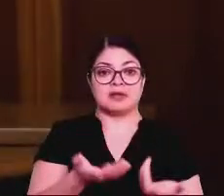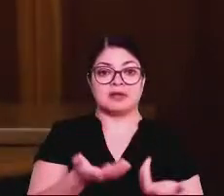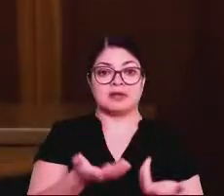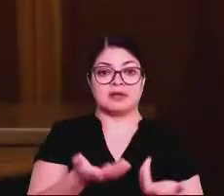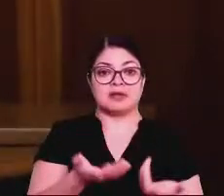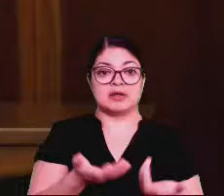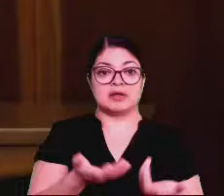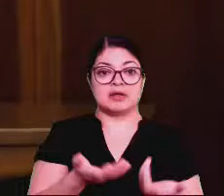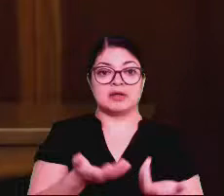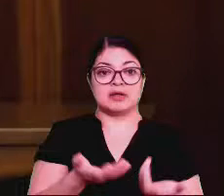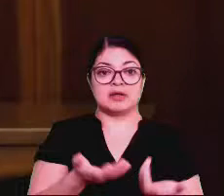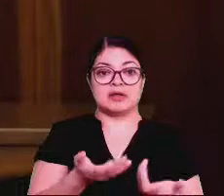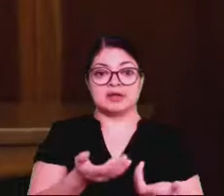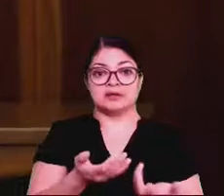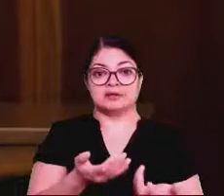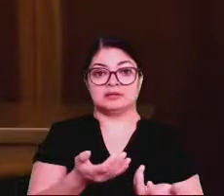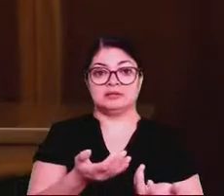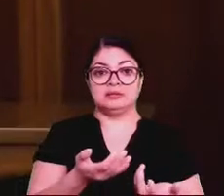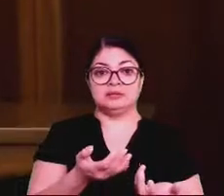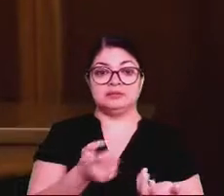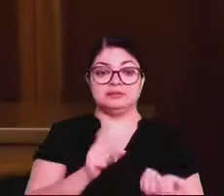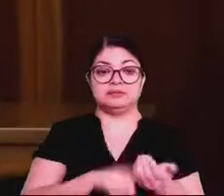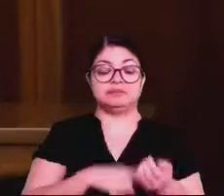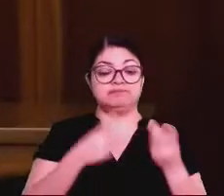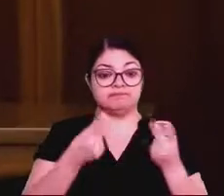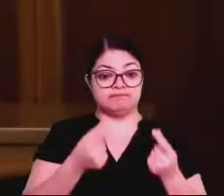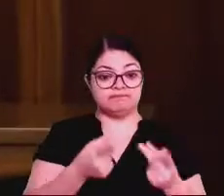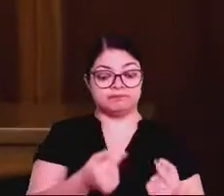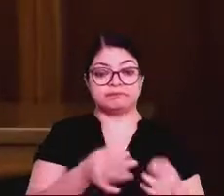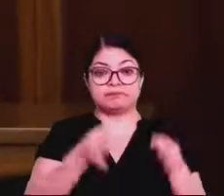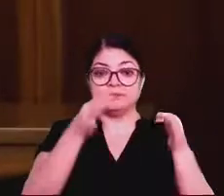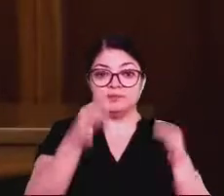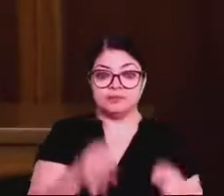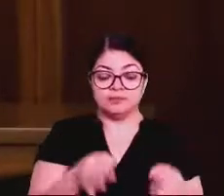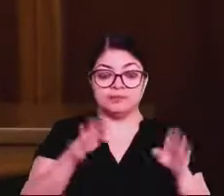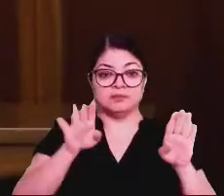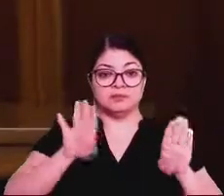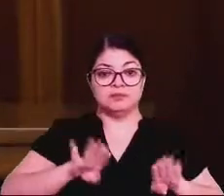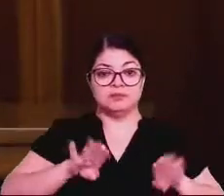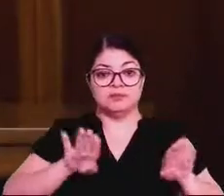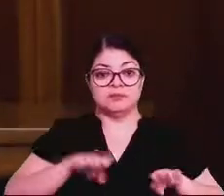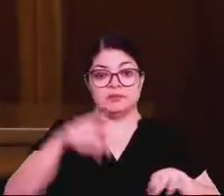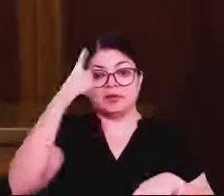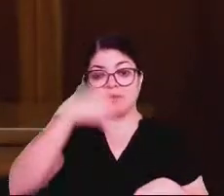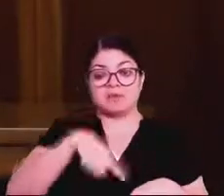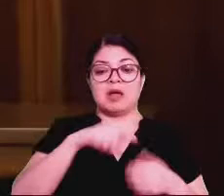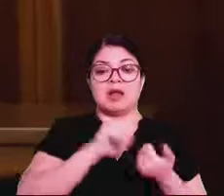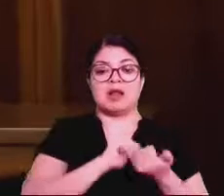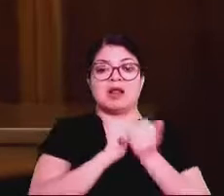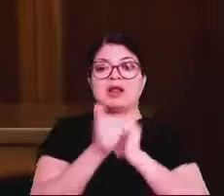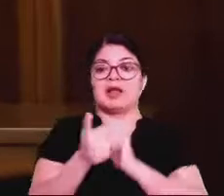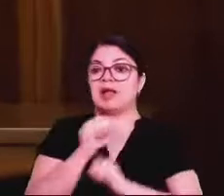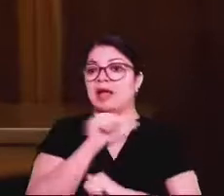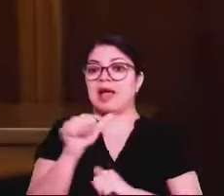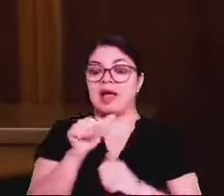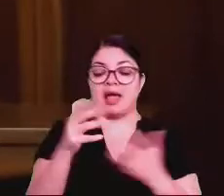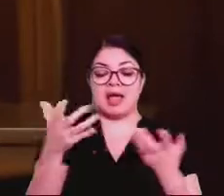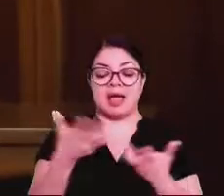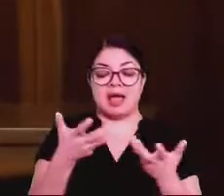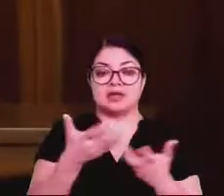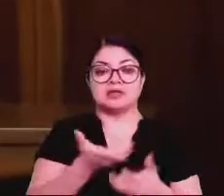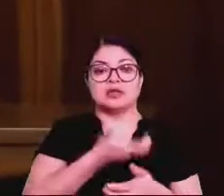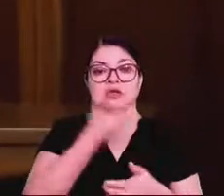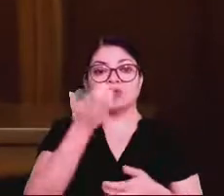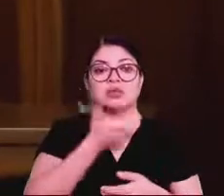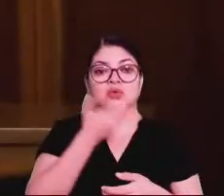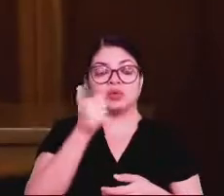todas las medidas eficaces y apropiadas posibles para abolir las prácticas